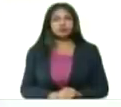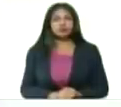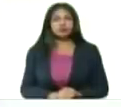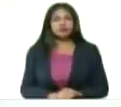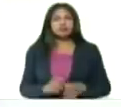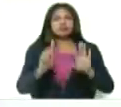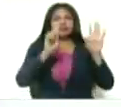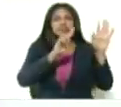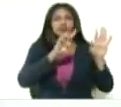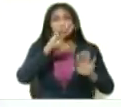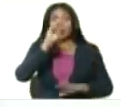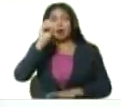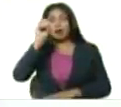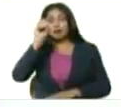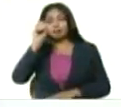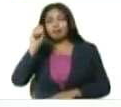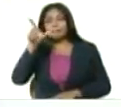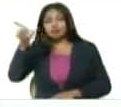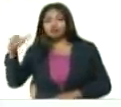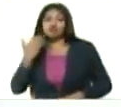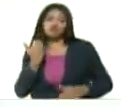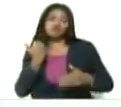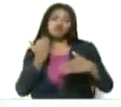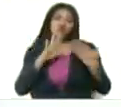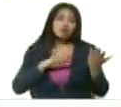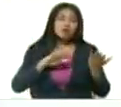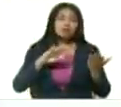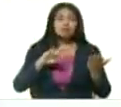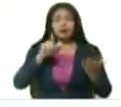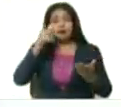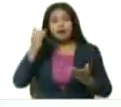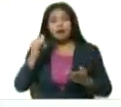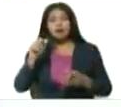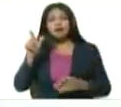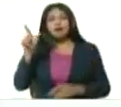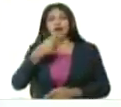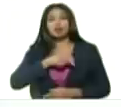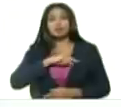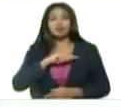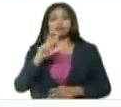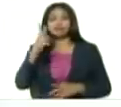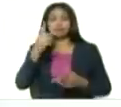640 fallecidos en España en un día. Tercer lugar, Italia,